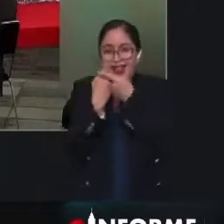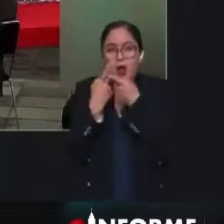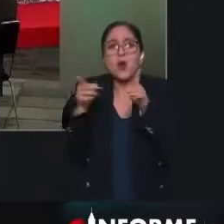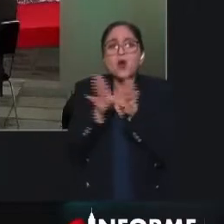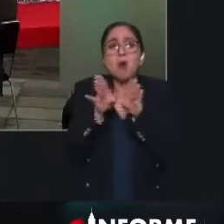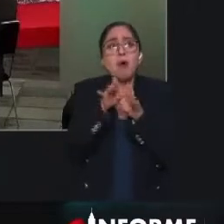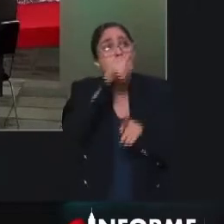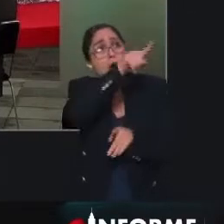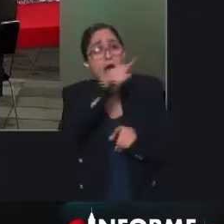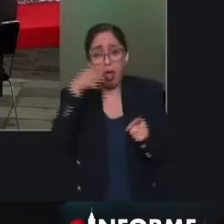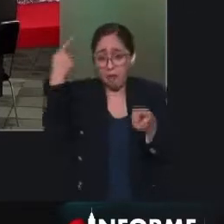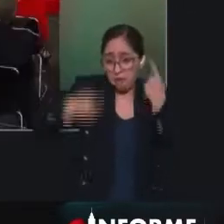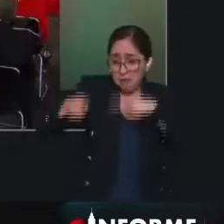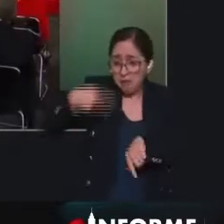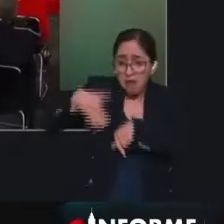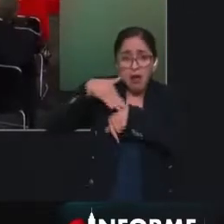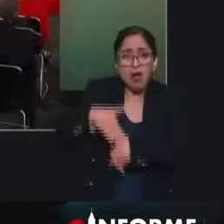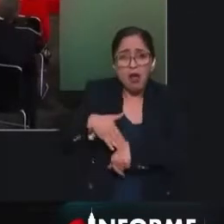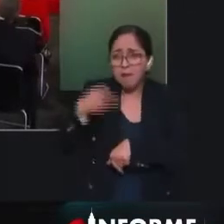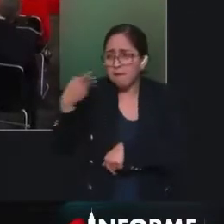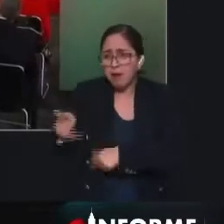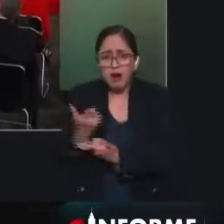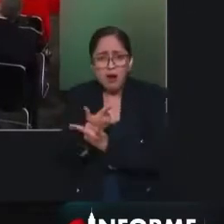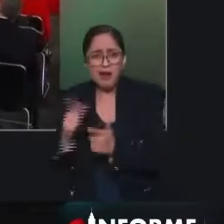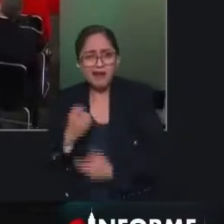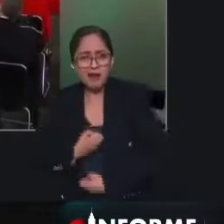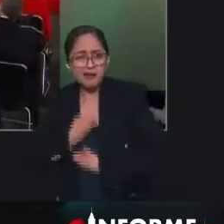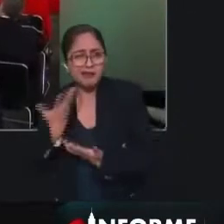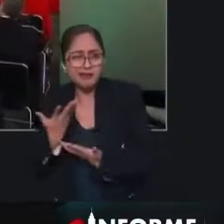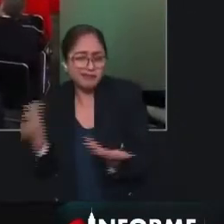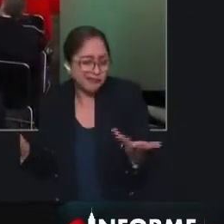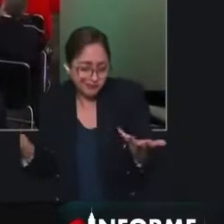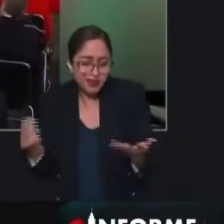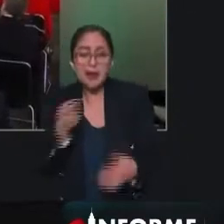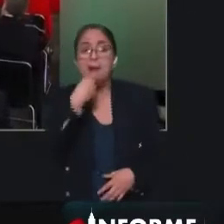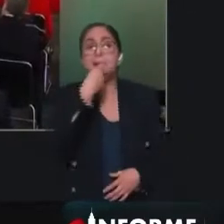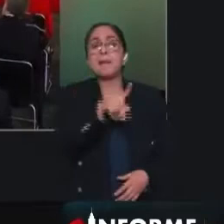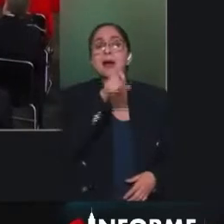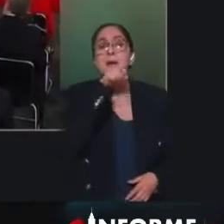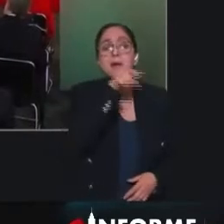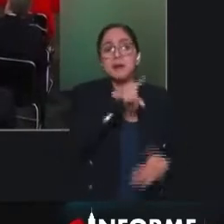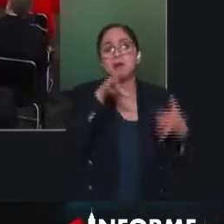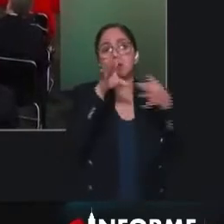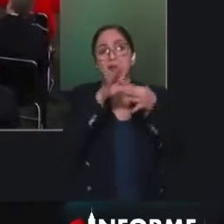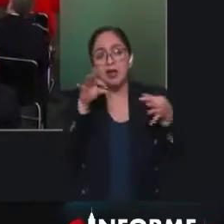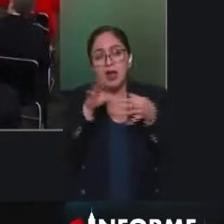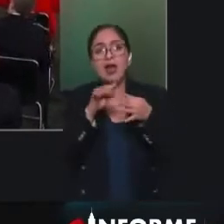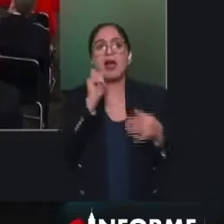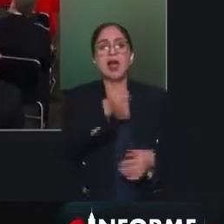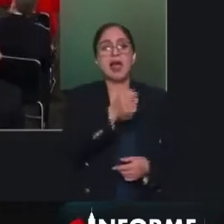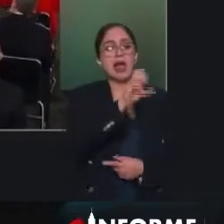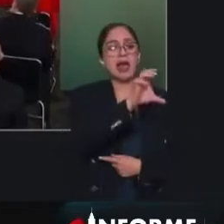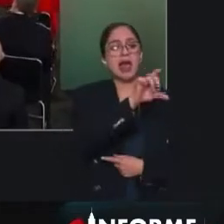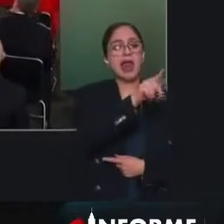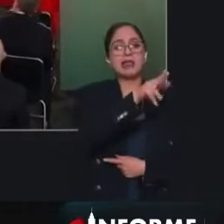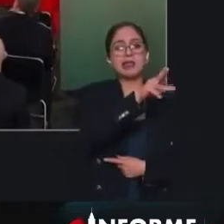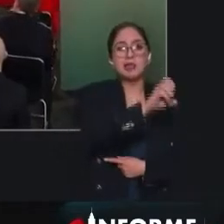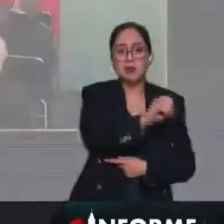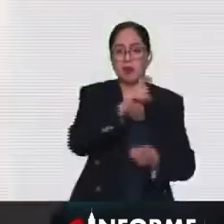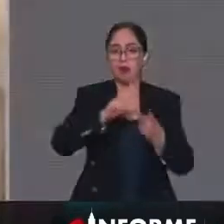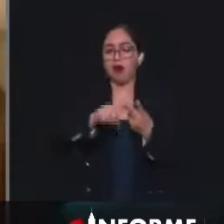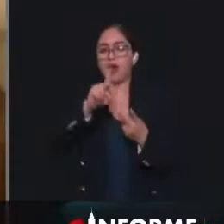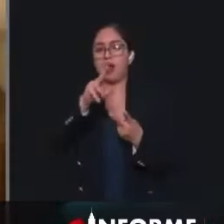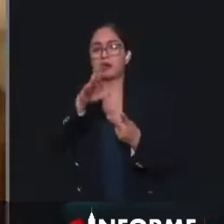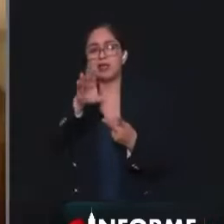apertura, esa cultura donde ahora se discute todo, se habla de clasismo y se habla de racismo abiertamente, se habla de discriminación y se habla de derechos de